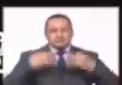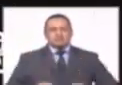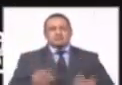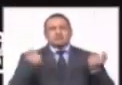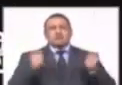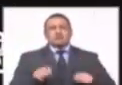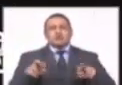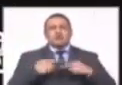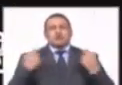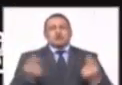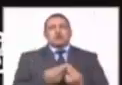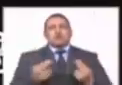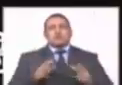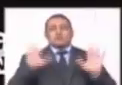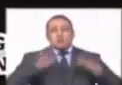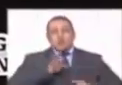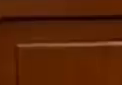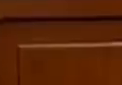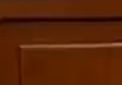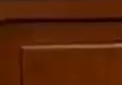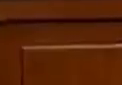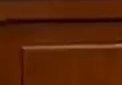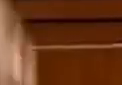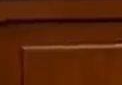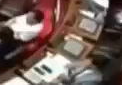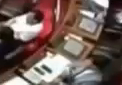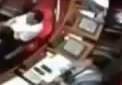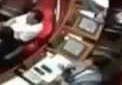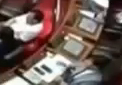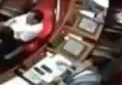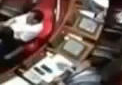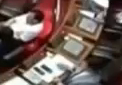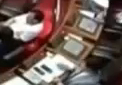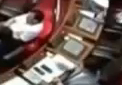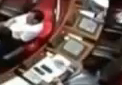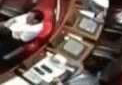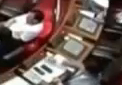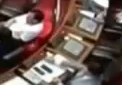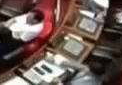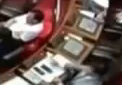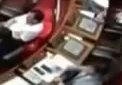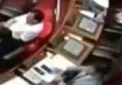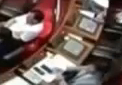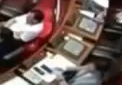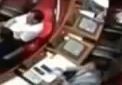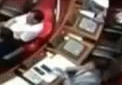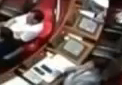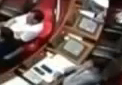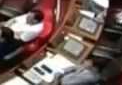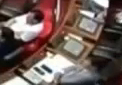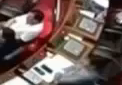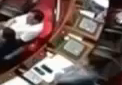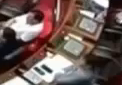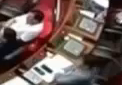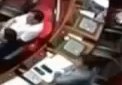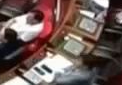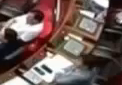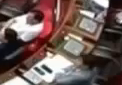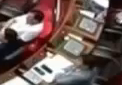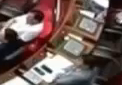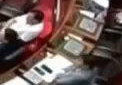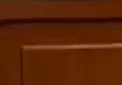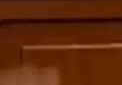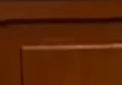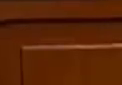suspender la sesión e ir a una junta de portavoces. Bueno, amigos, ¿tú qué opinas de la altura de la educación de los congresistas para hacer